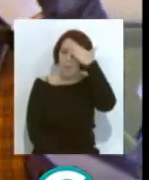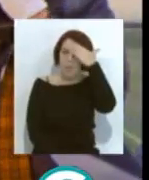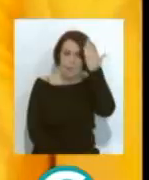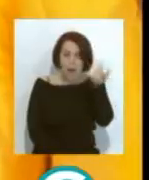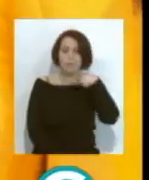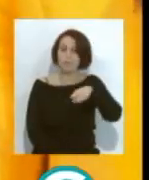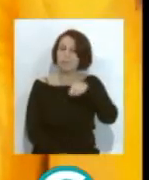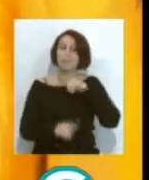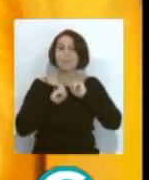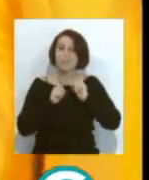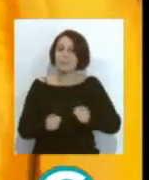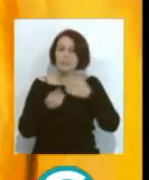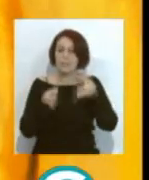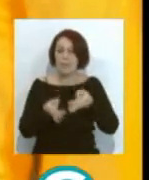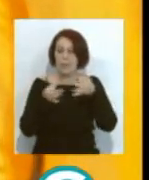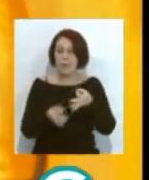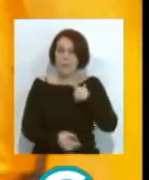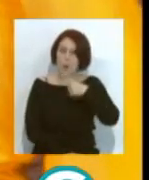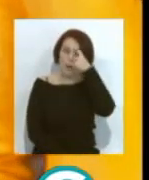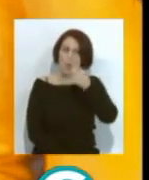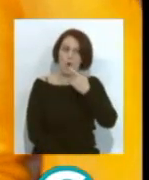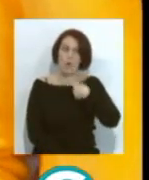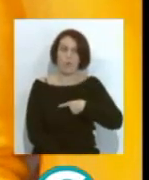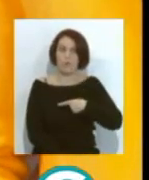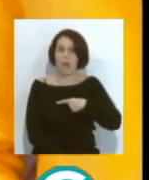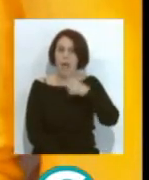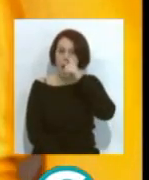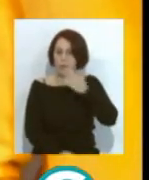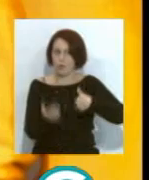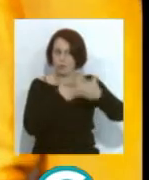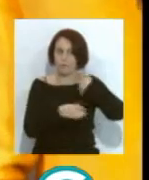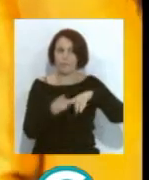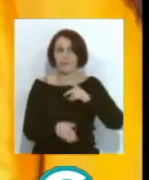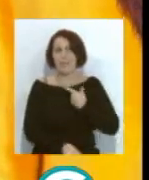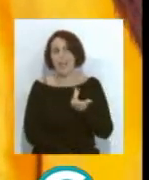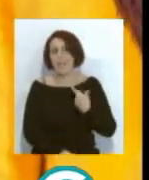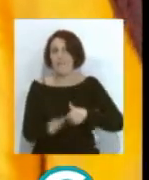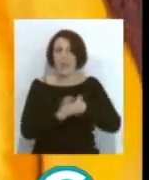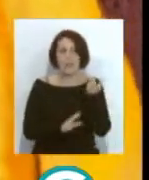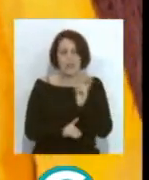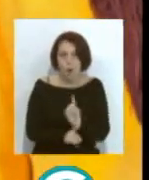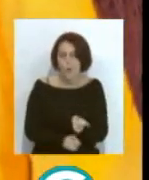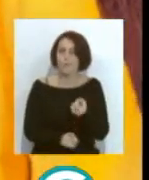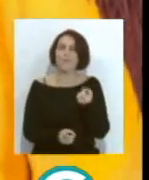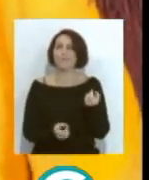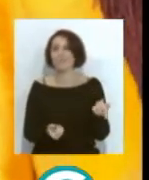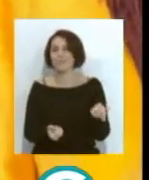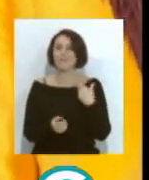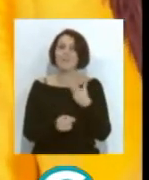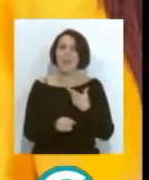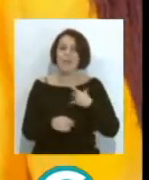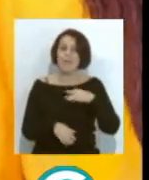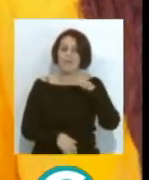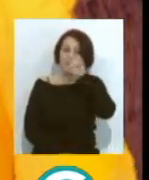¿no? Recuerdo el año de, iba a decir exilio, ¿no? Tampoco es ese el concepto, ¿no?, de salida del